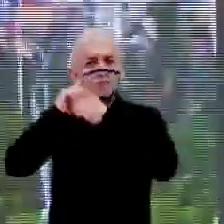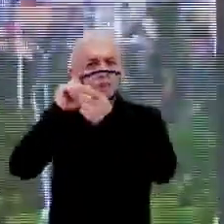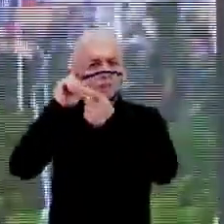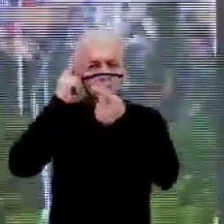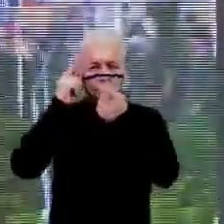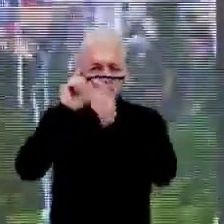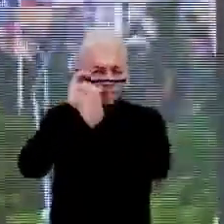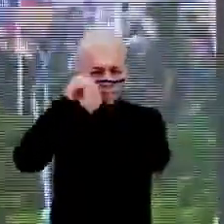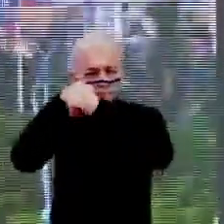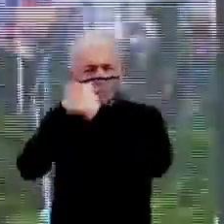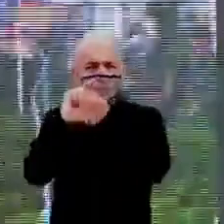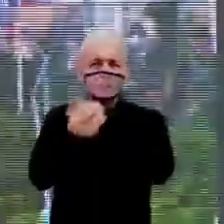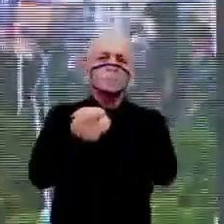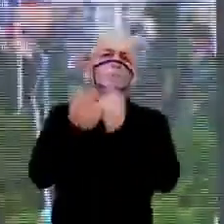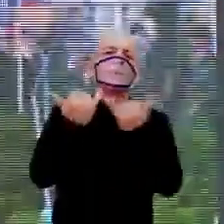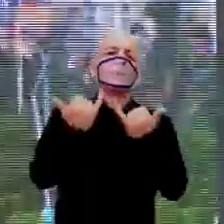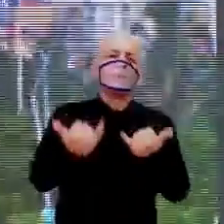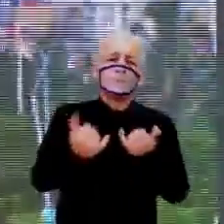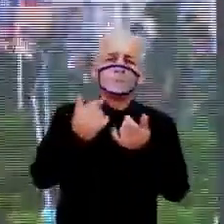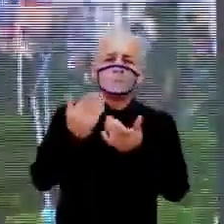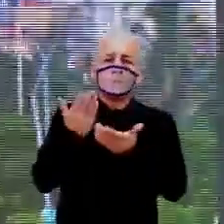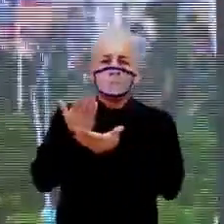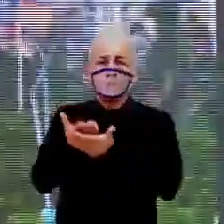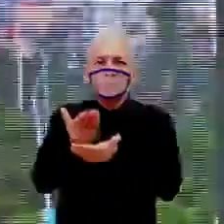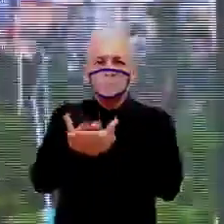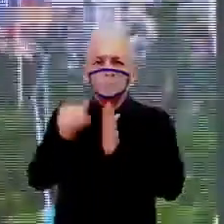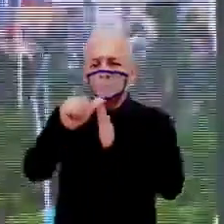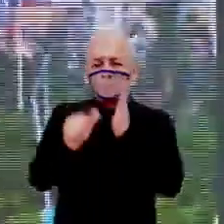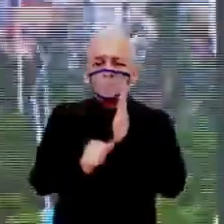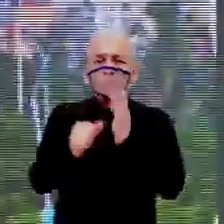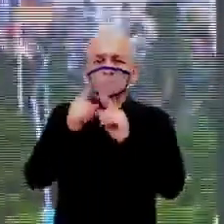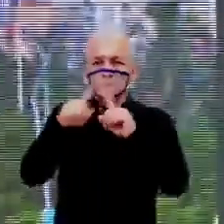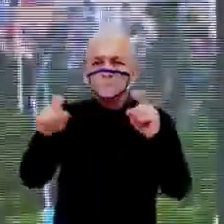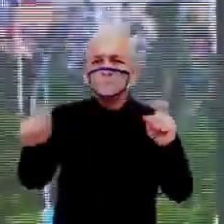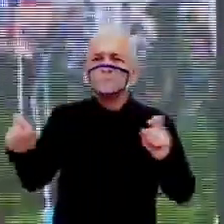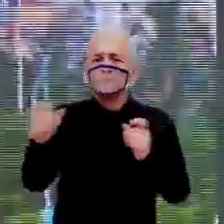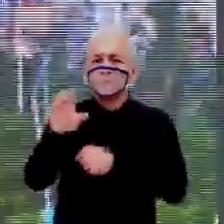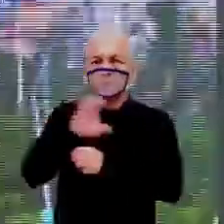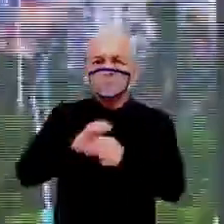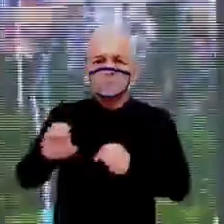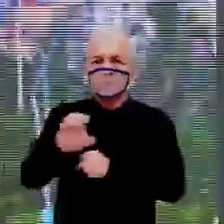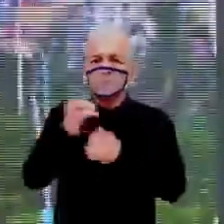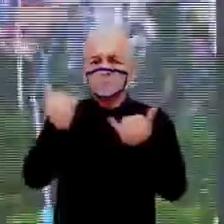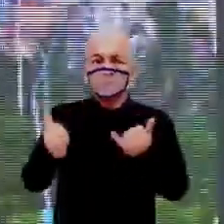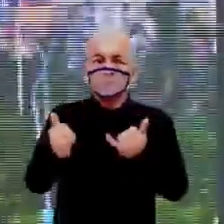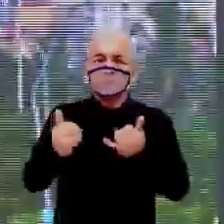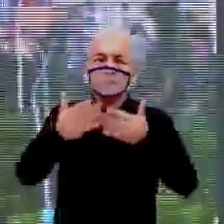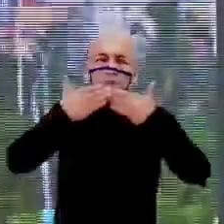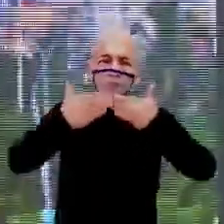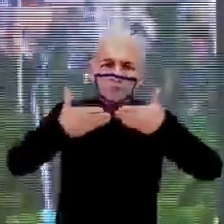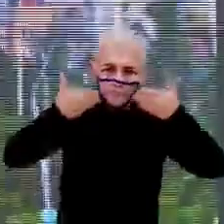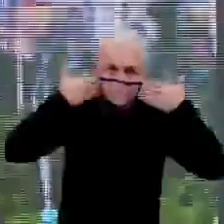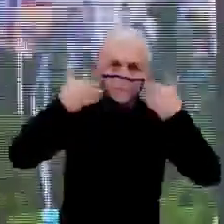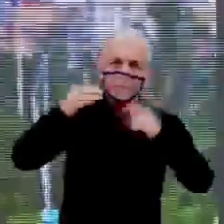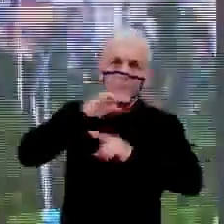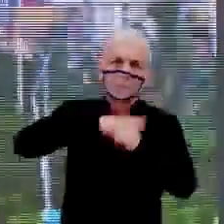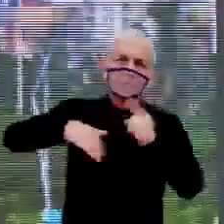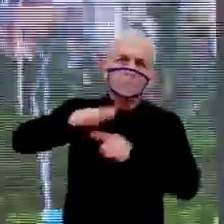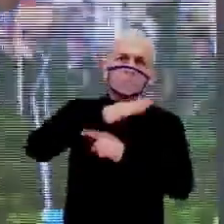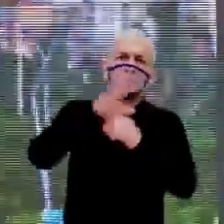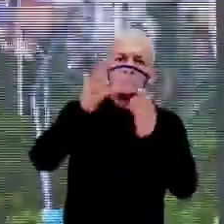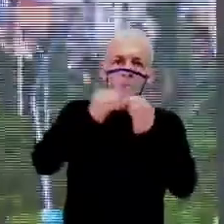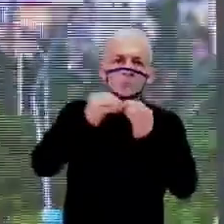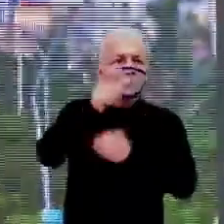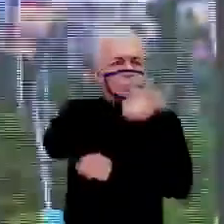que le estamos apostando a este programa de biodiversidad. Porque no solo es amigable con el medio ambiente, es amigable con